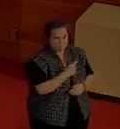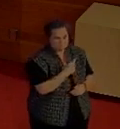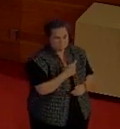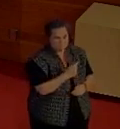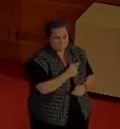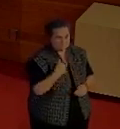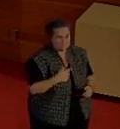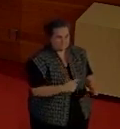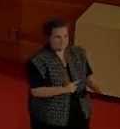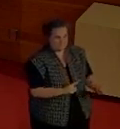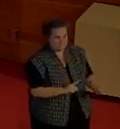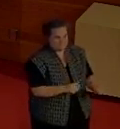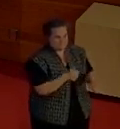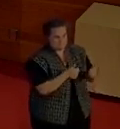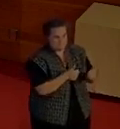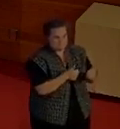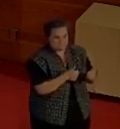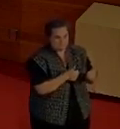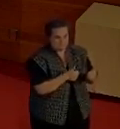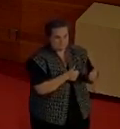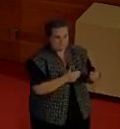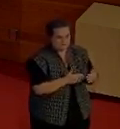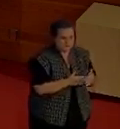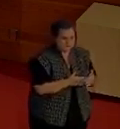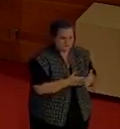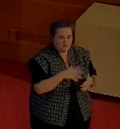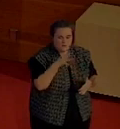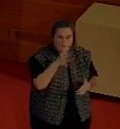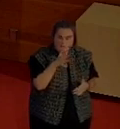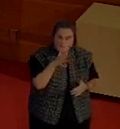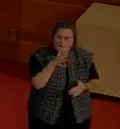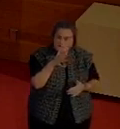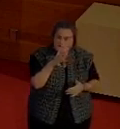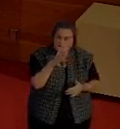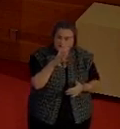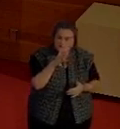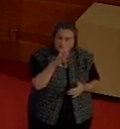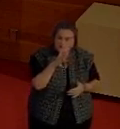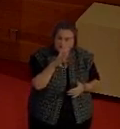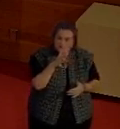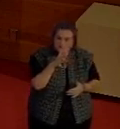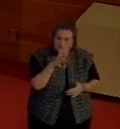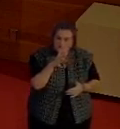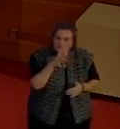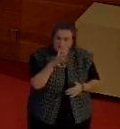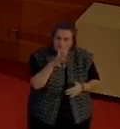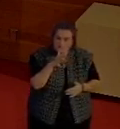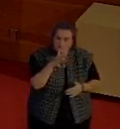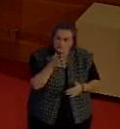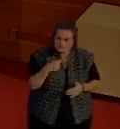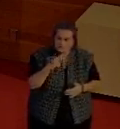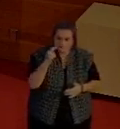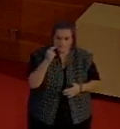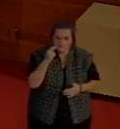parece que se va a estancar en un momento y mi pregunta respecto a eso es por qué se tiene tanto pues miedo por decirlo de alguna manera